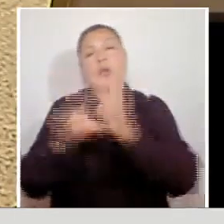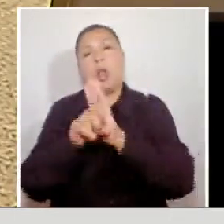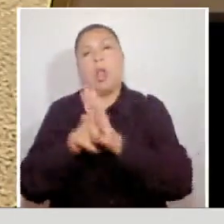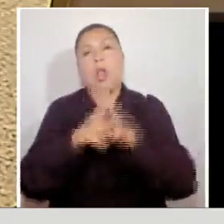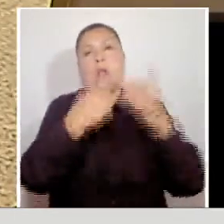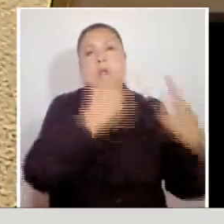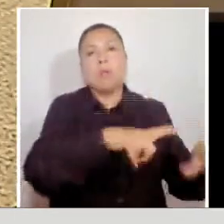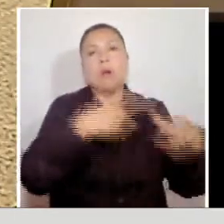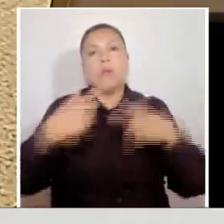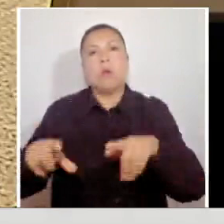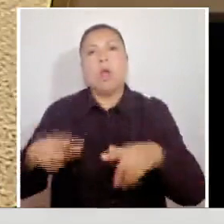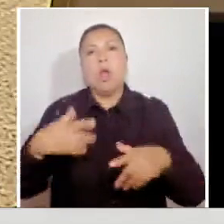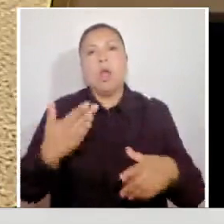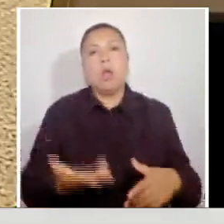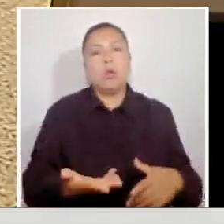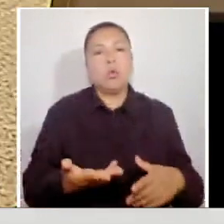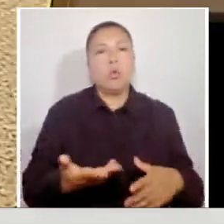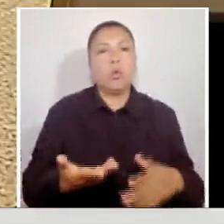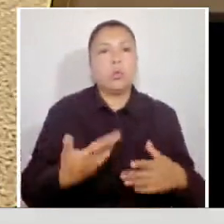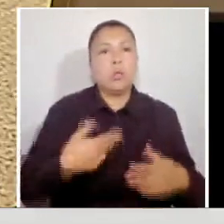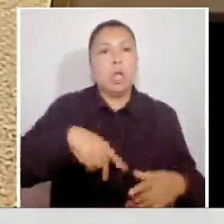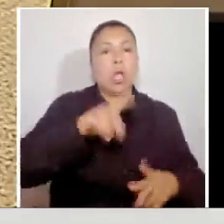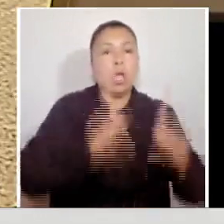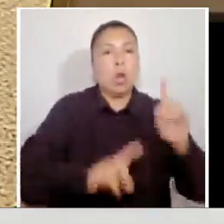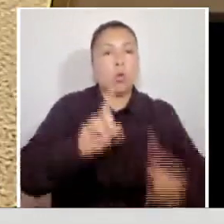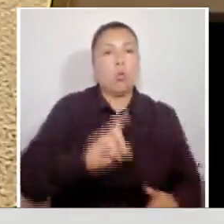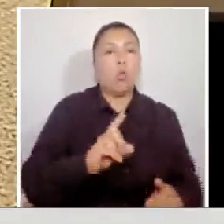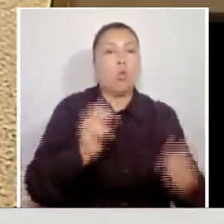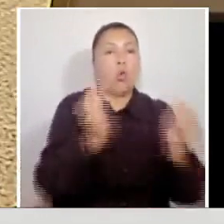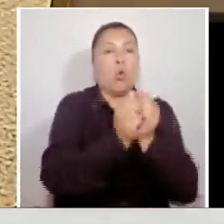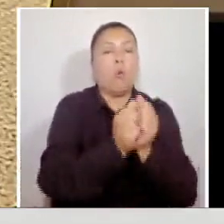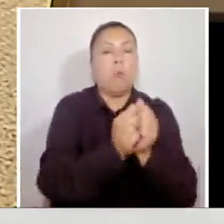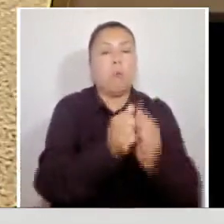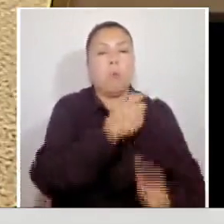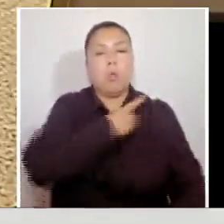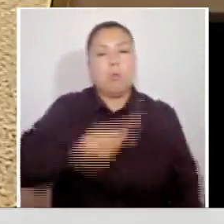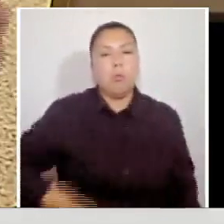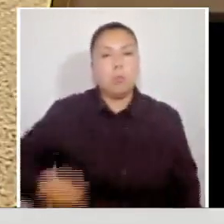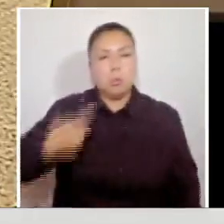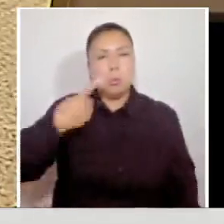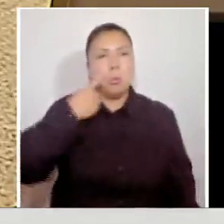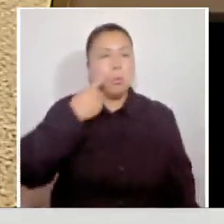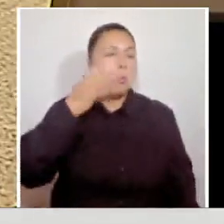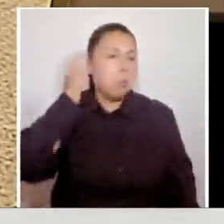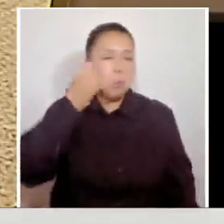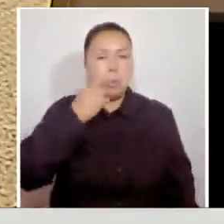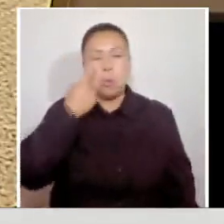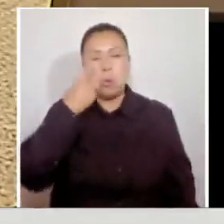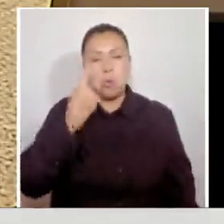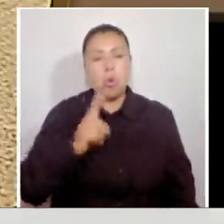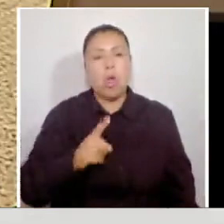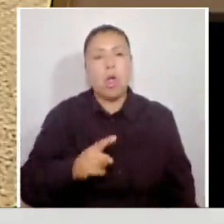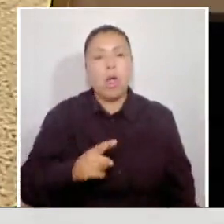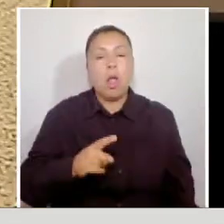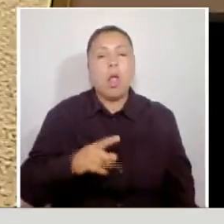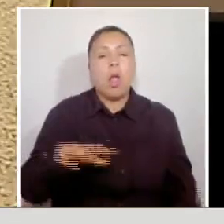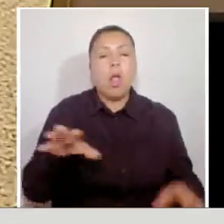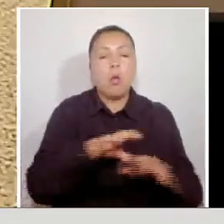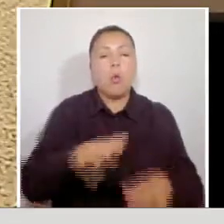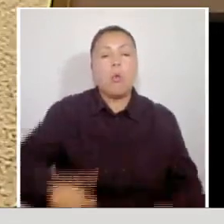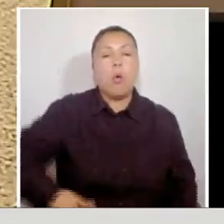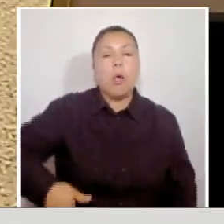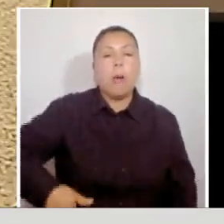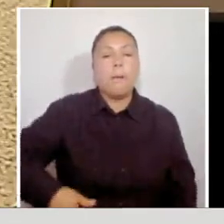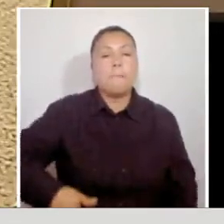entonces lo que algunos colegas aquí que hablaron que no conocen el caso por ejemplo que hablan del uso de de armas de las artes